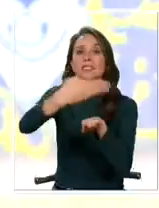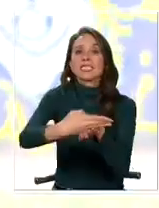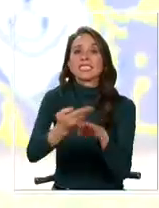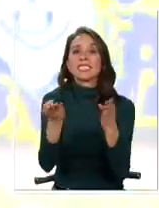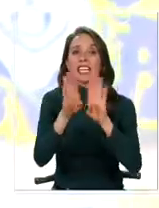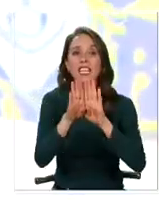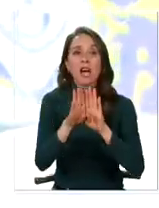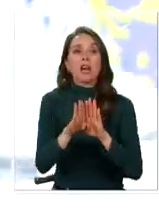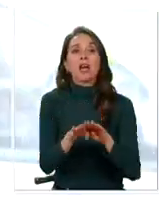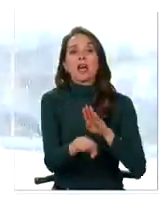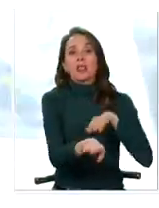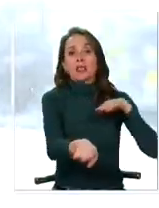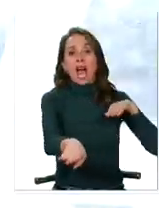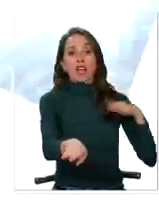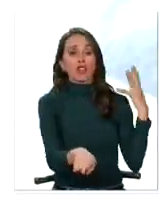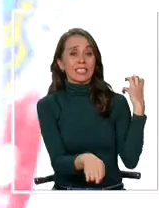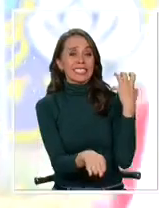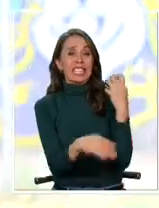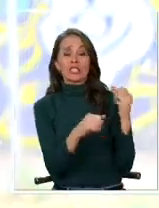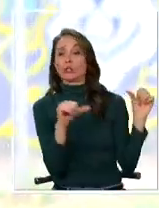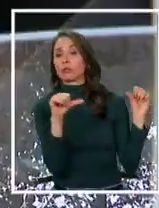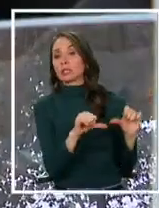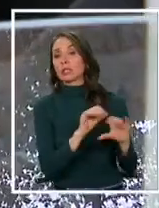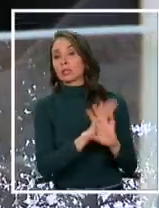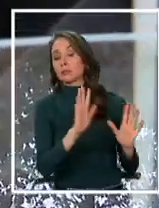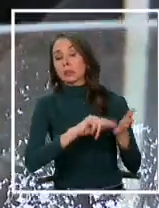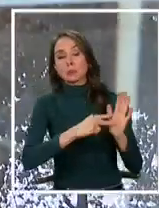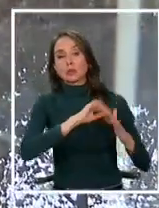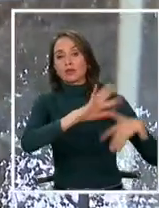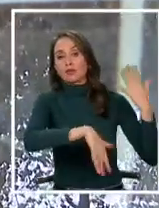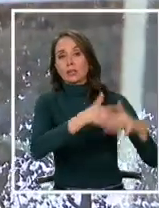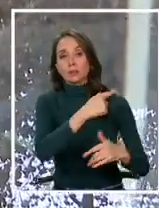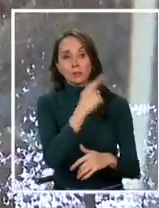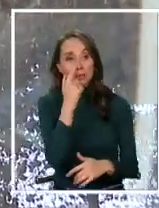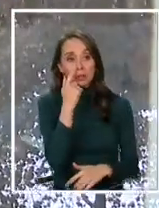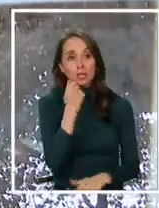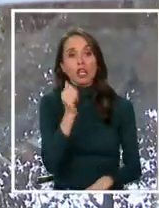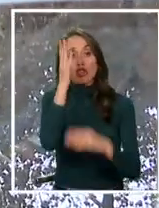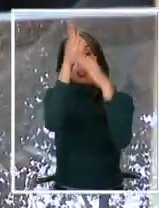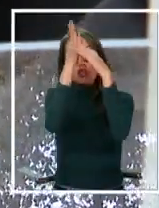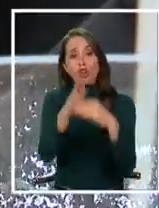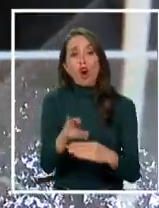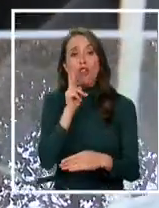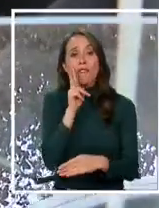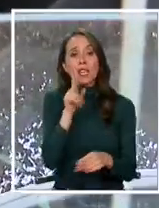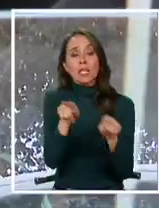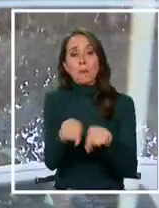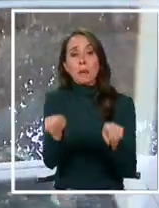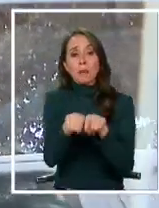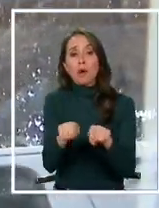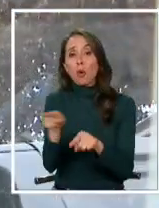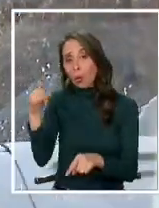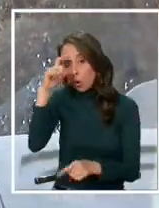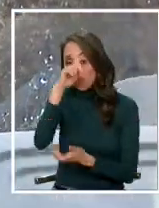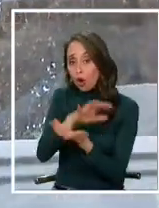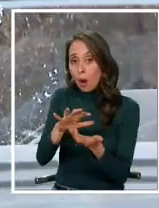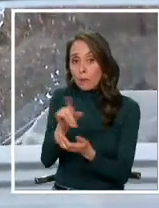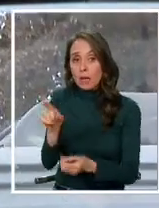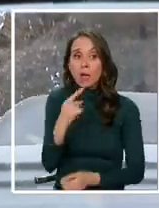de estación central y está la escoba de todos los bienes lo mismo cómo lo complic